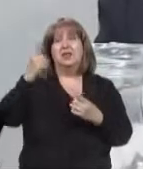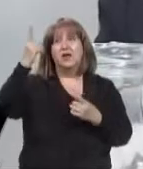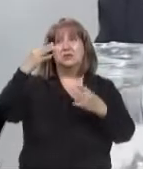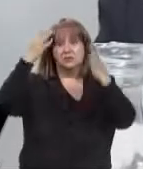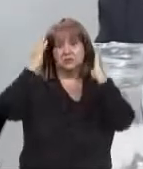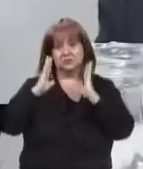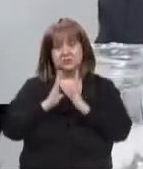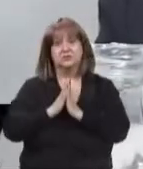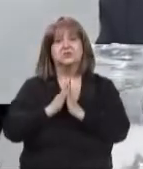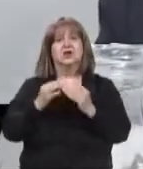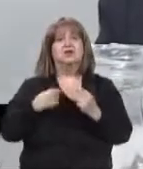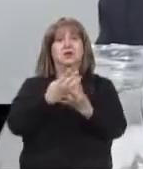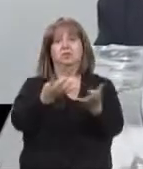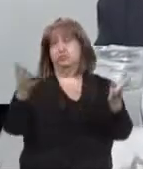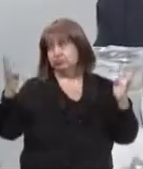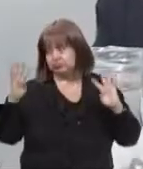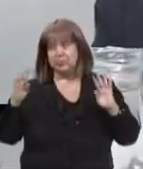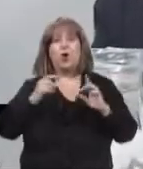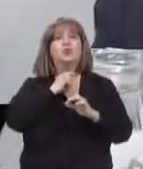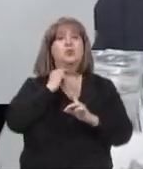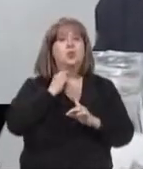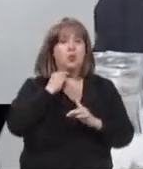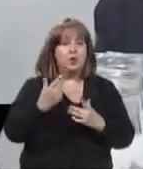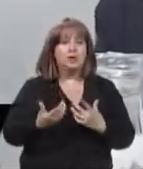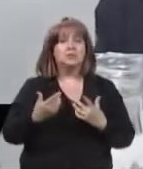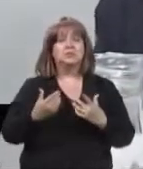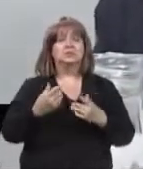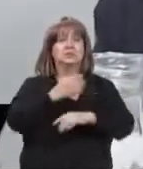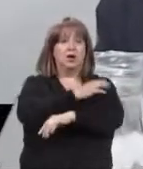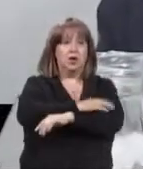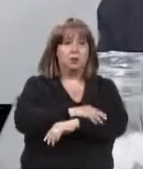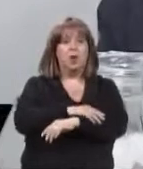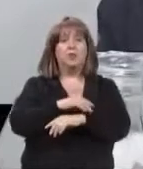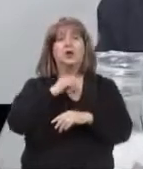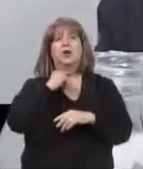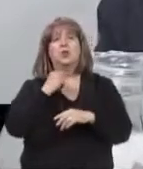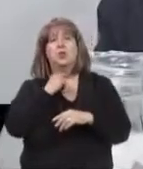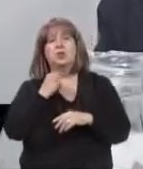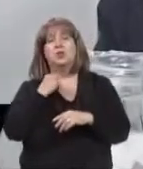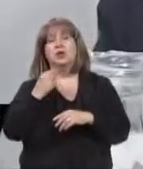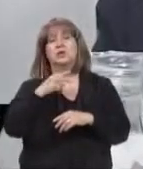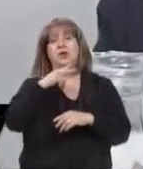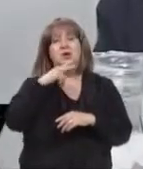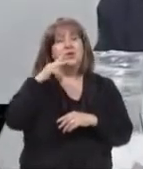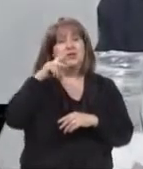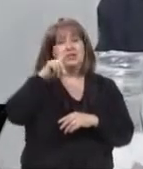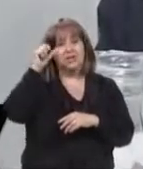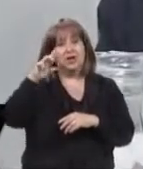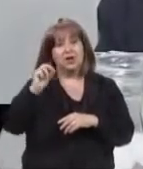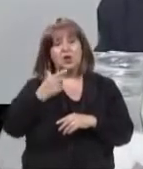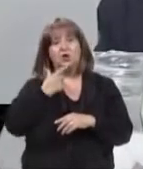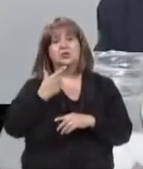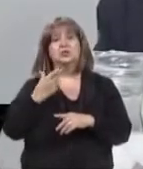que hacerlo rodeado de curas, por los pobres, de curas villeros y de hermanas laicas, de